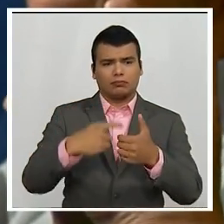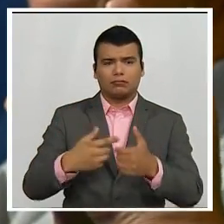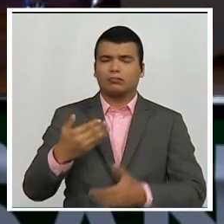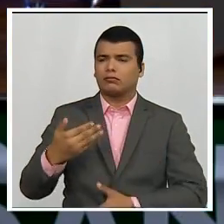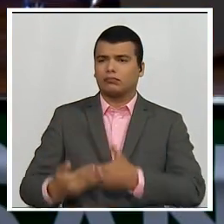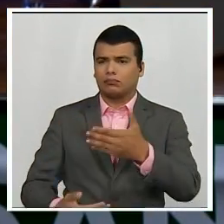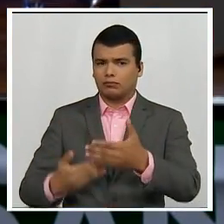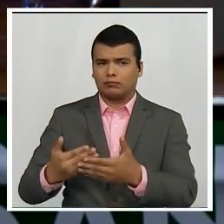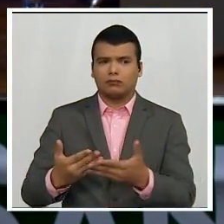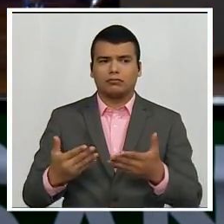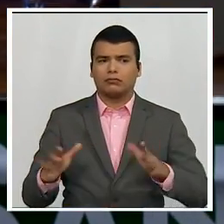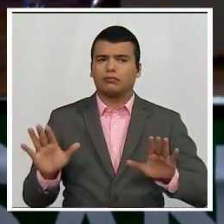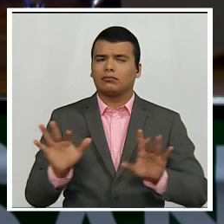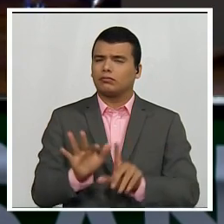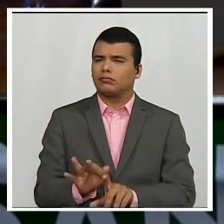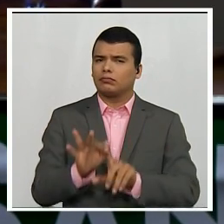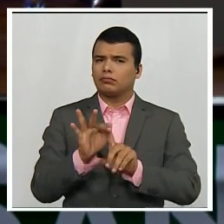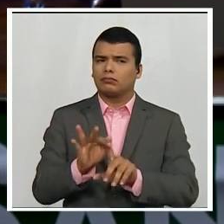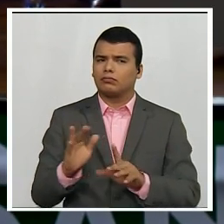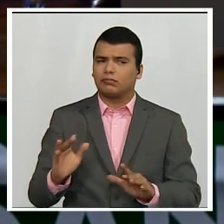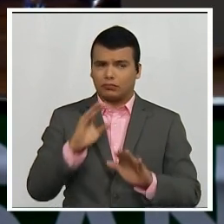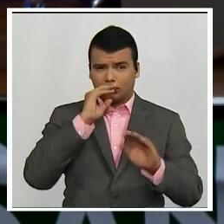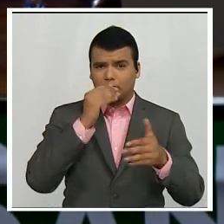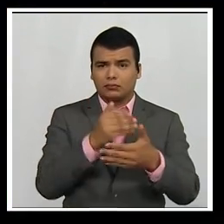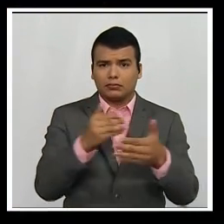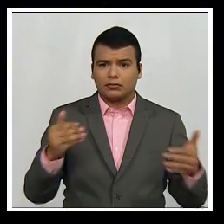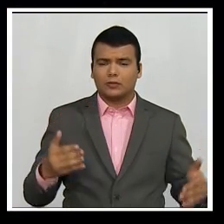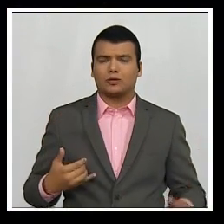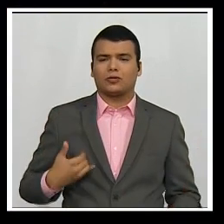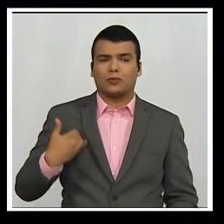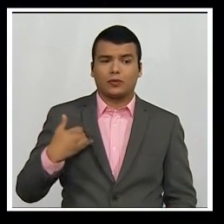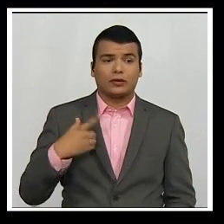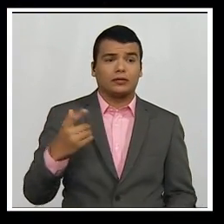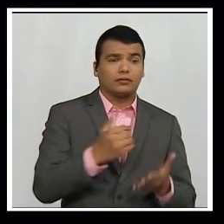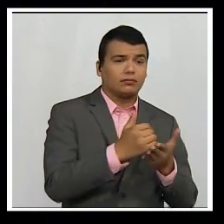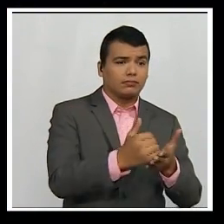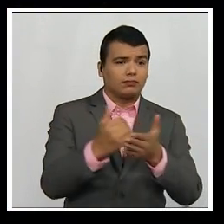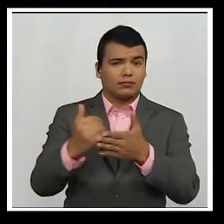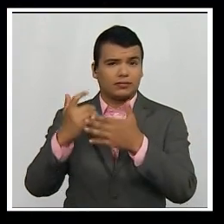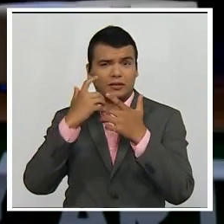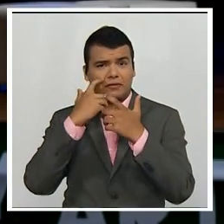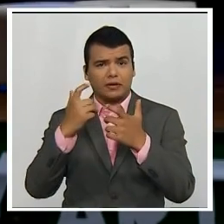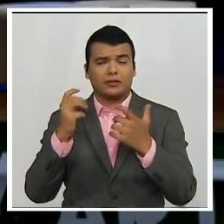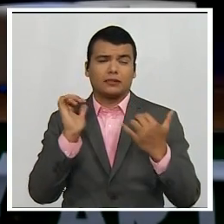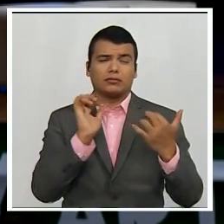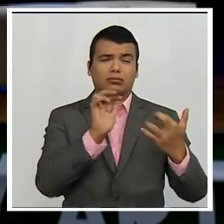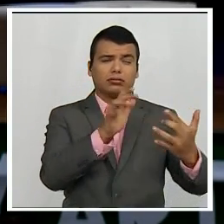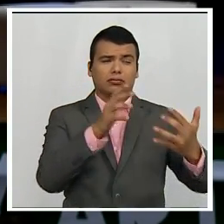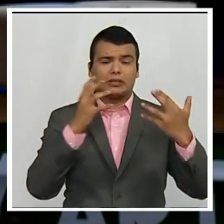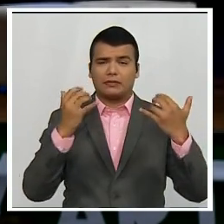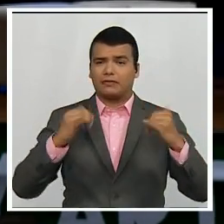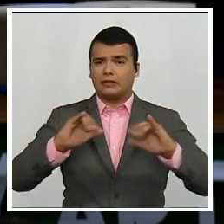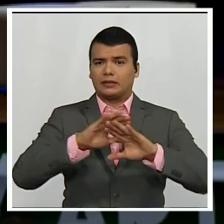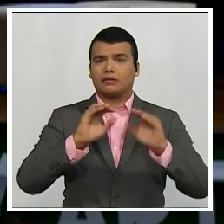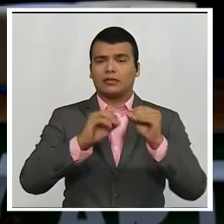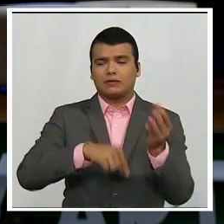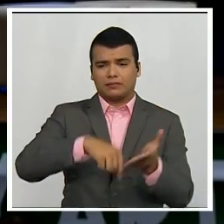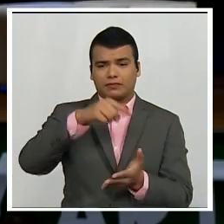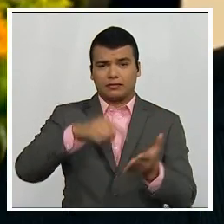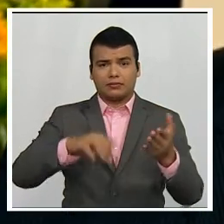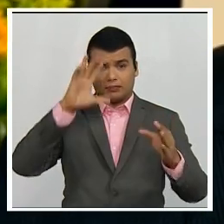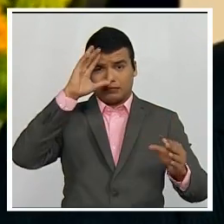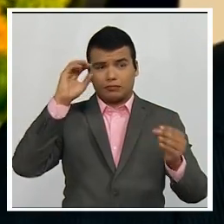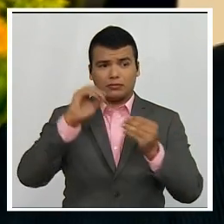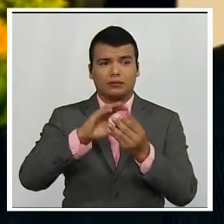proceso en especial a los niños y jóvenes que serán los más beneficiados con el fin del conflicto armado y la firma de la paz